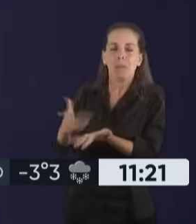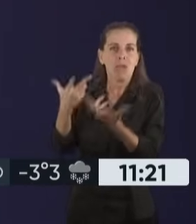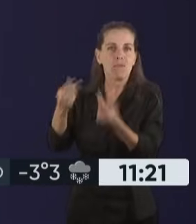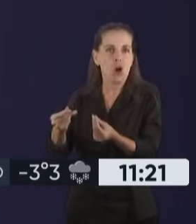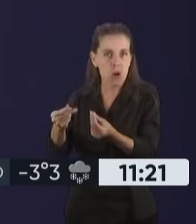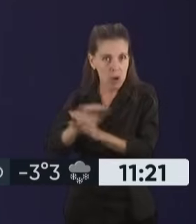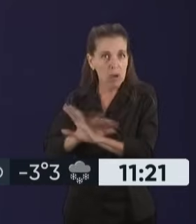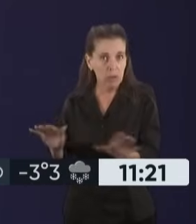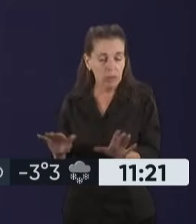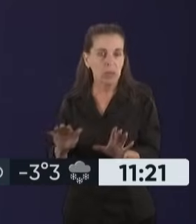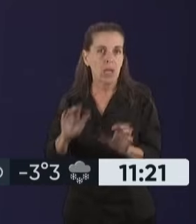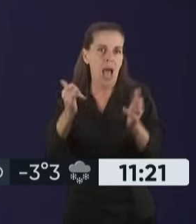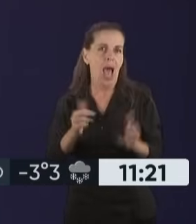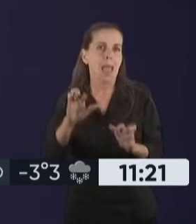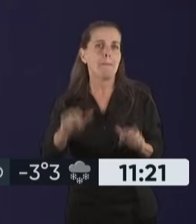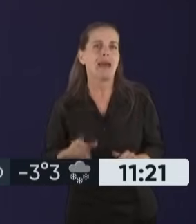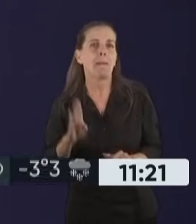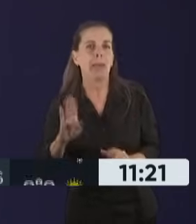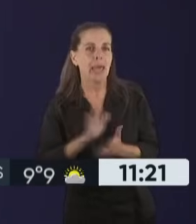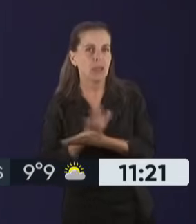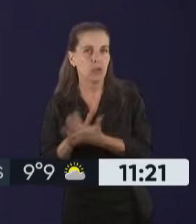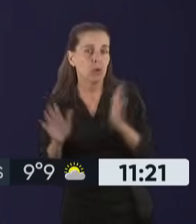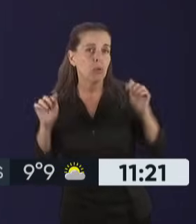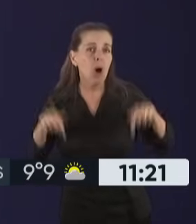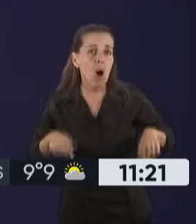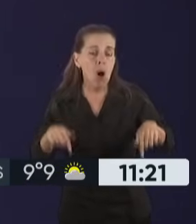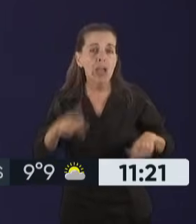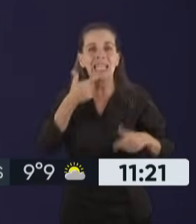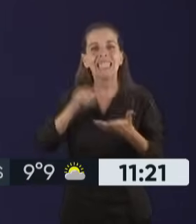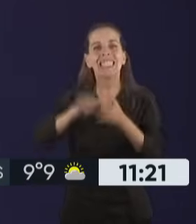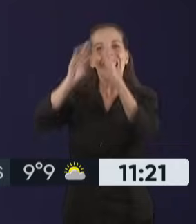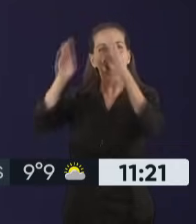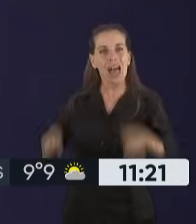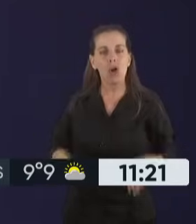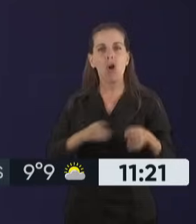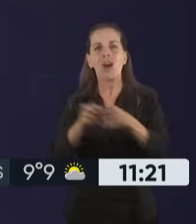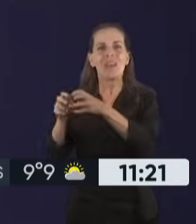no necesariamente es hoy, porque es solo hoy un paso más en